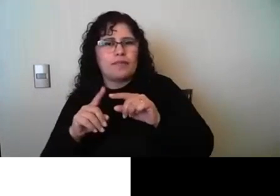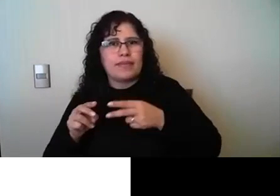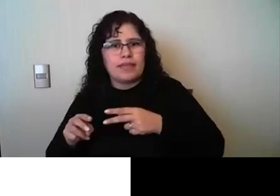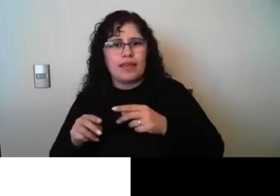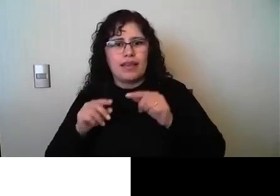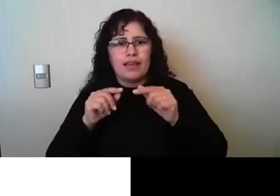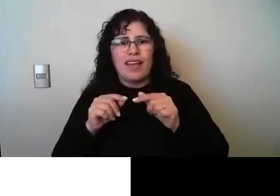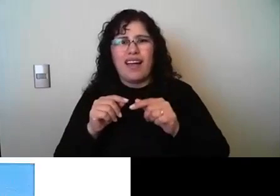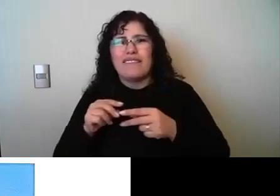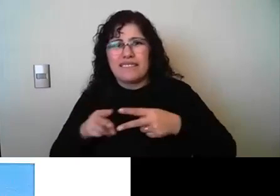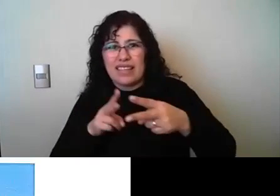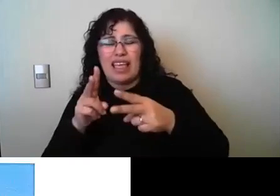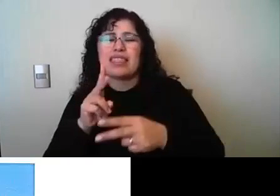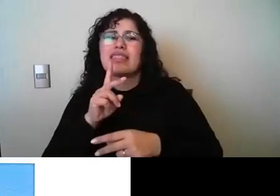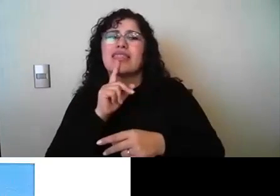centrales.